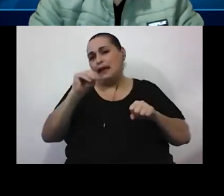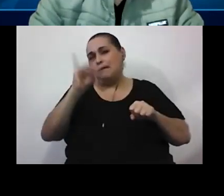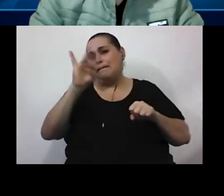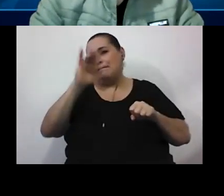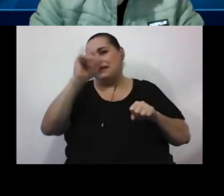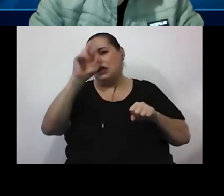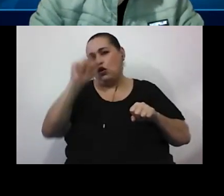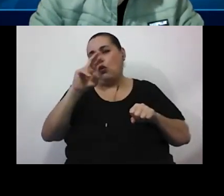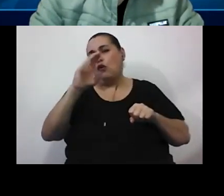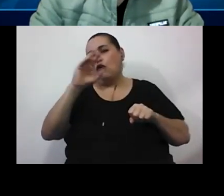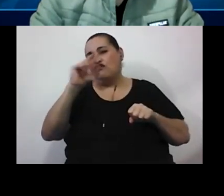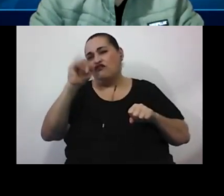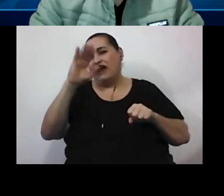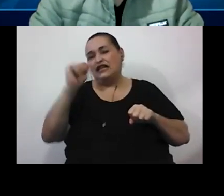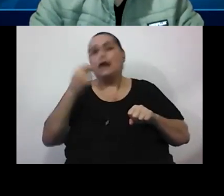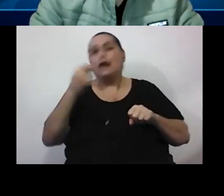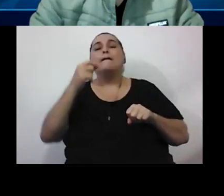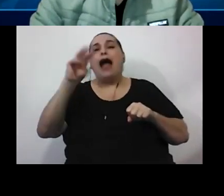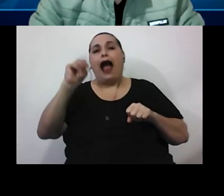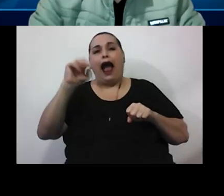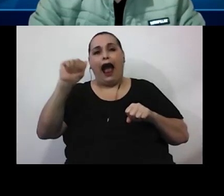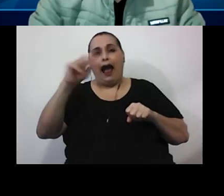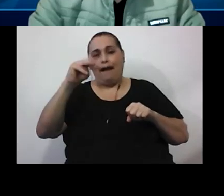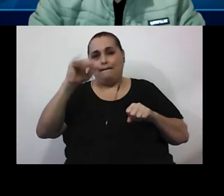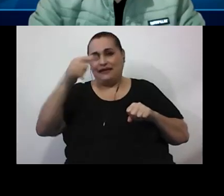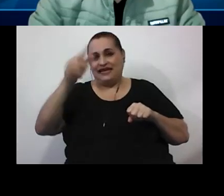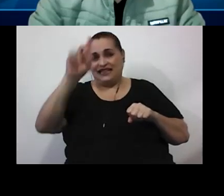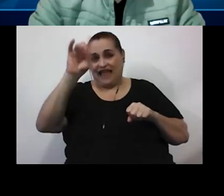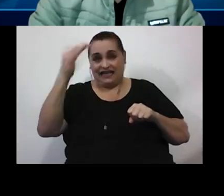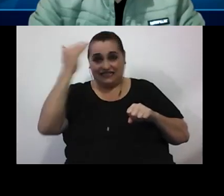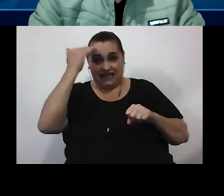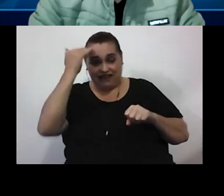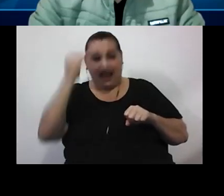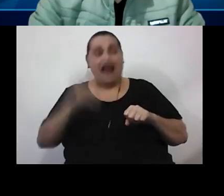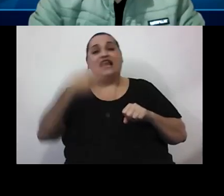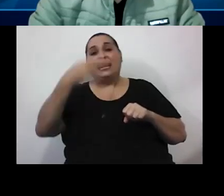estamos hablando de la amígdala cerebral y el hipocampo. Entonces,